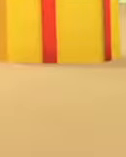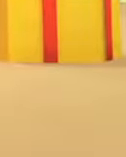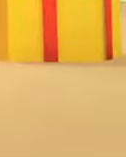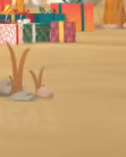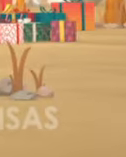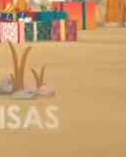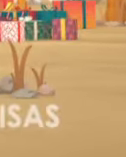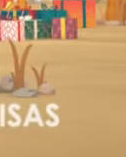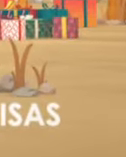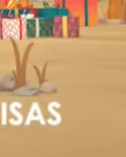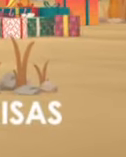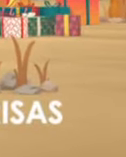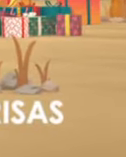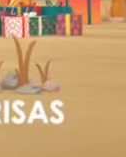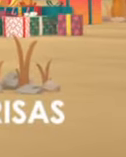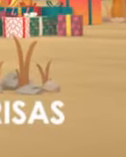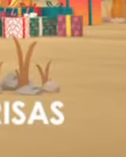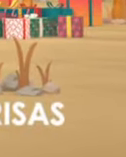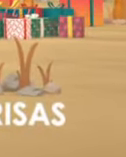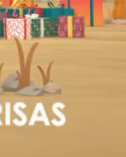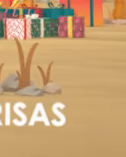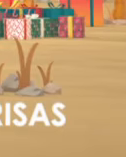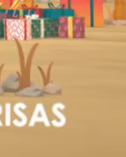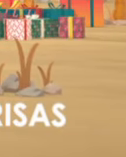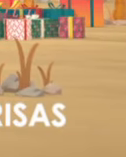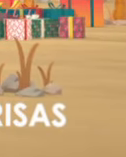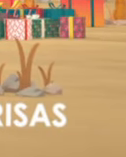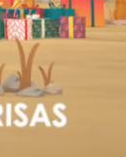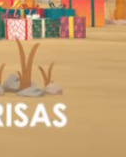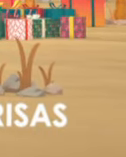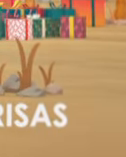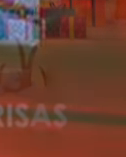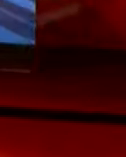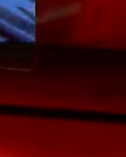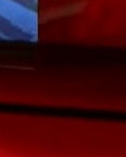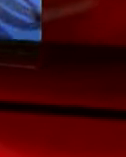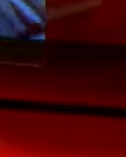Con tu granito de arena generaremos millones de sonrisas. ¡Juguetón!